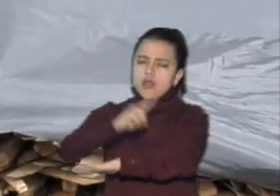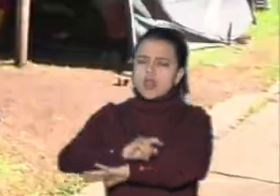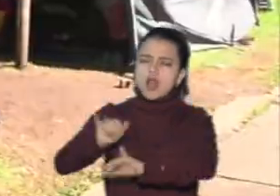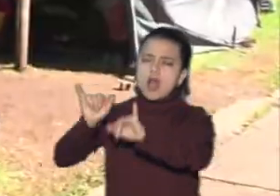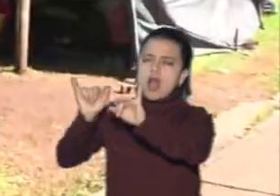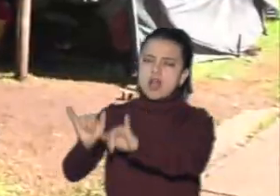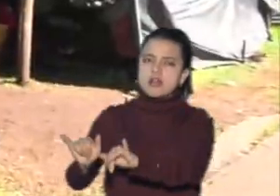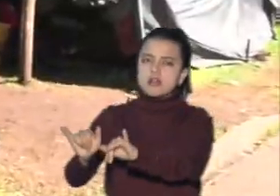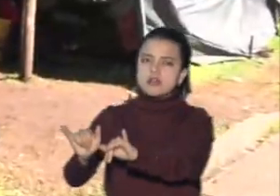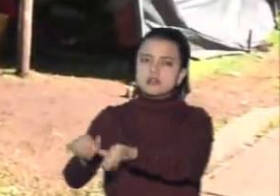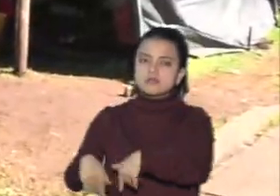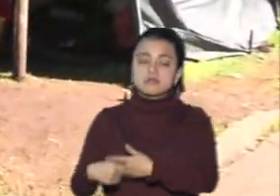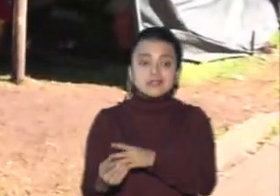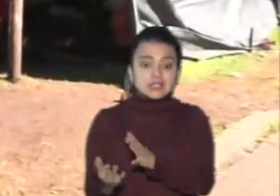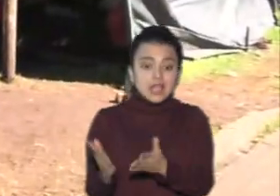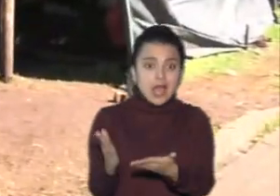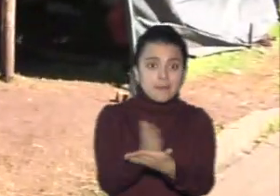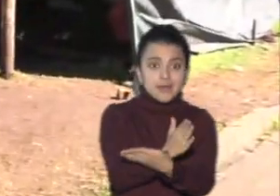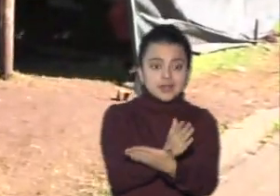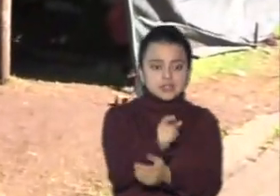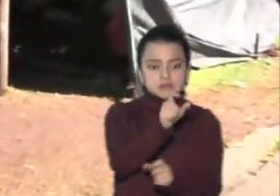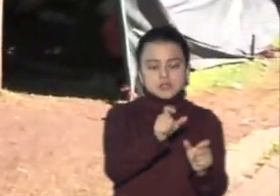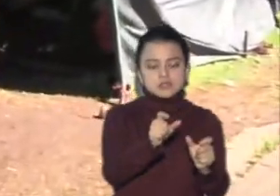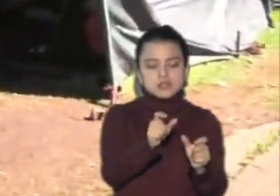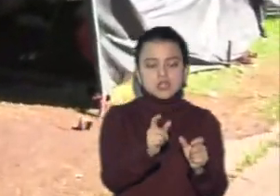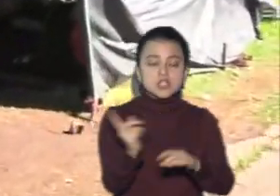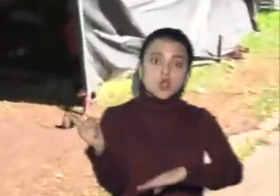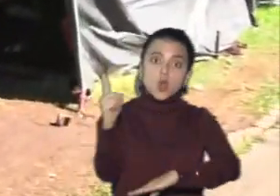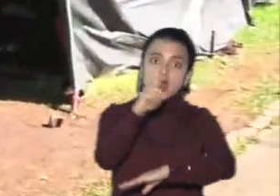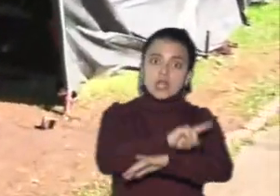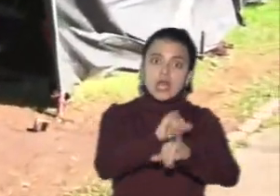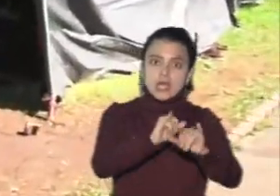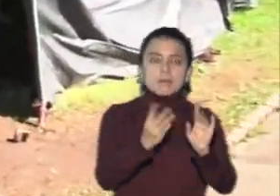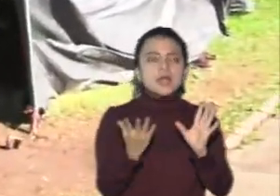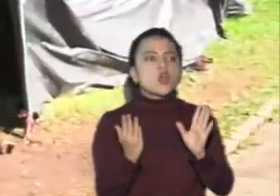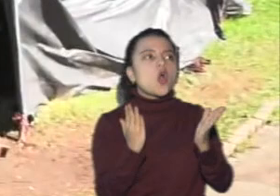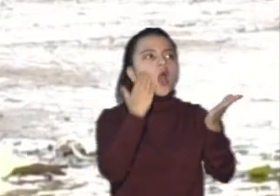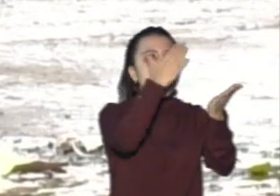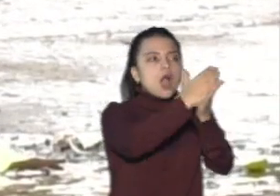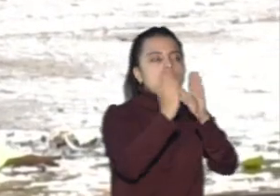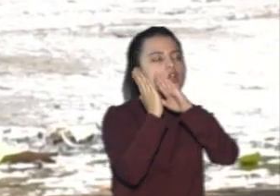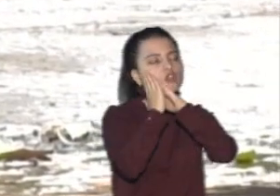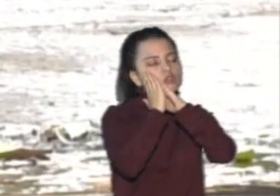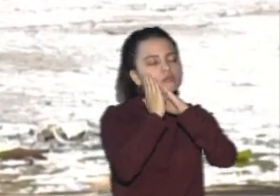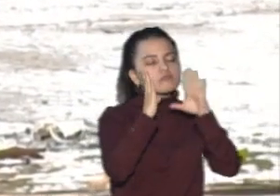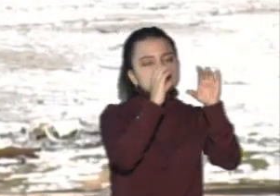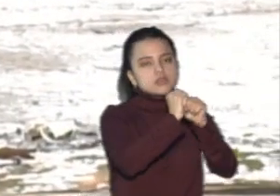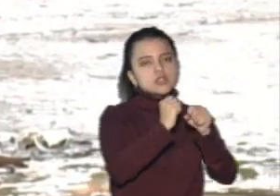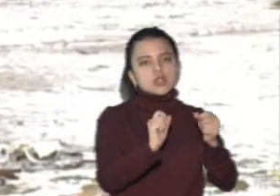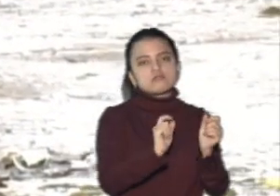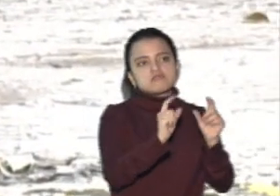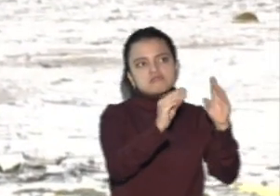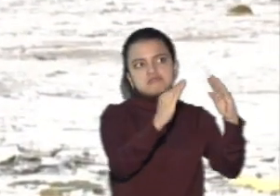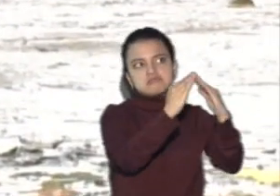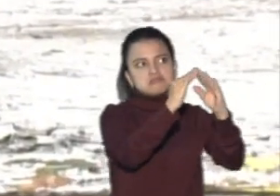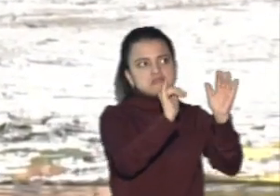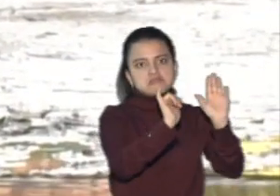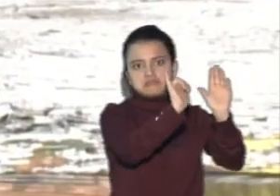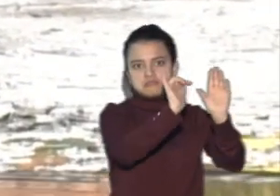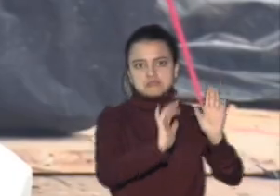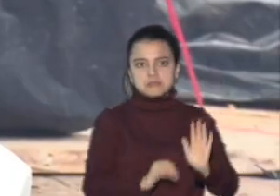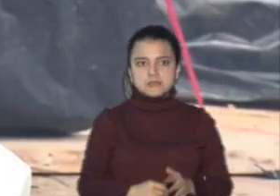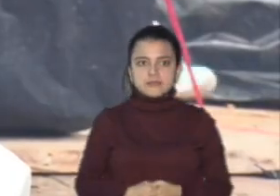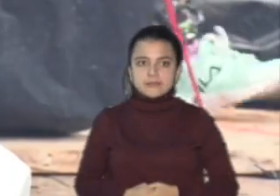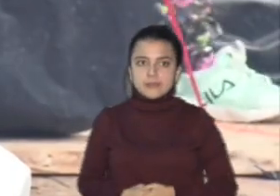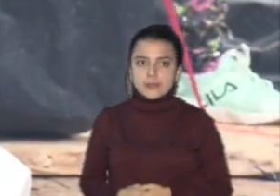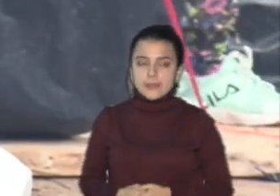resto lo que hace es dormir en otro lado y pasar el día en el Parque Nacional. La Secretaría de Salud del Distrito aseguró que en muchas